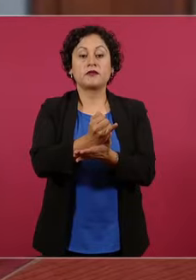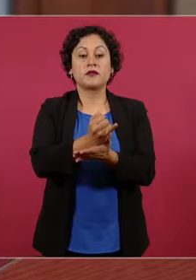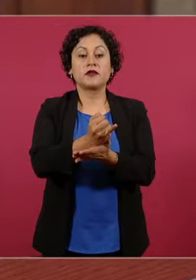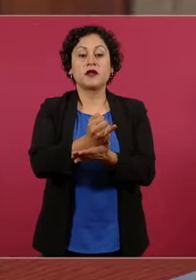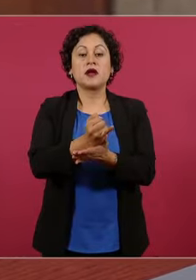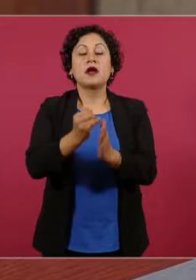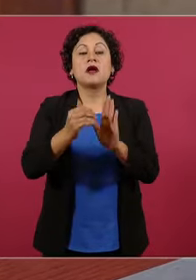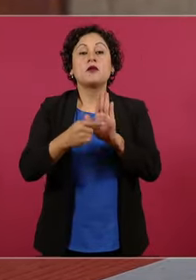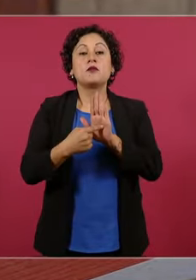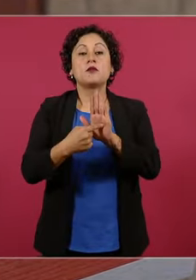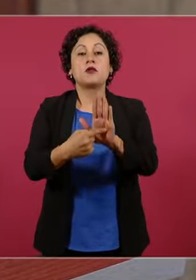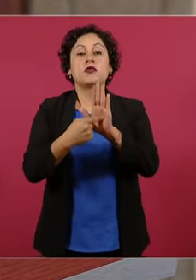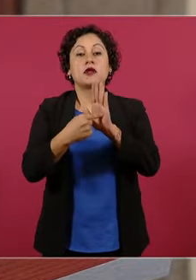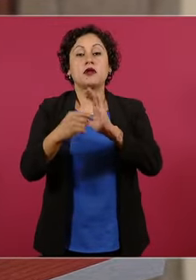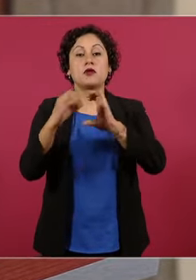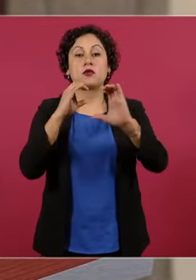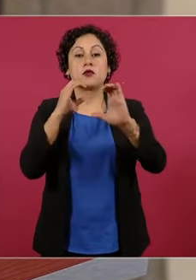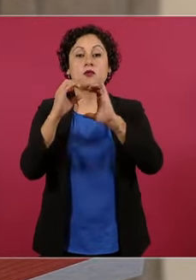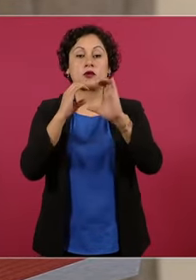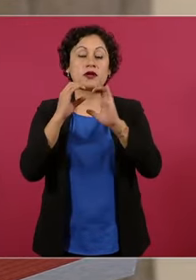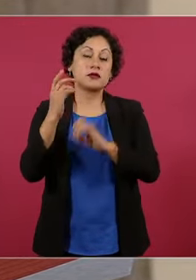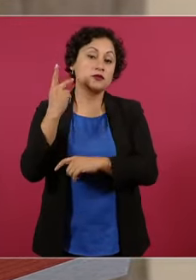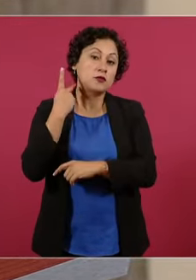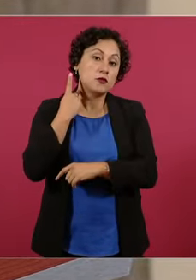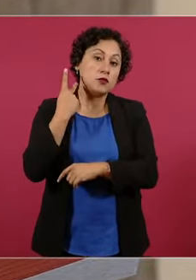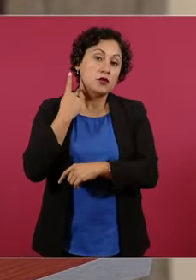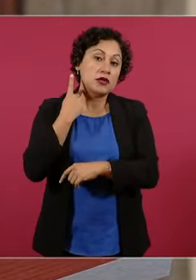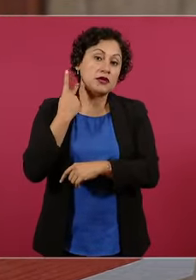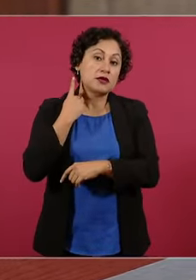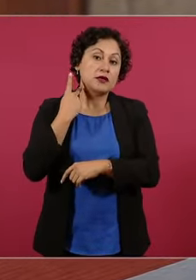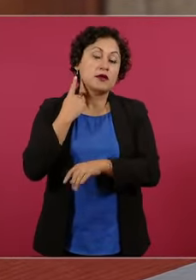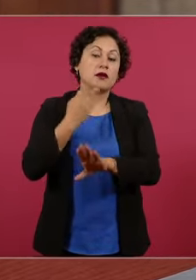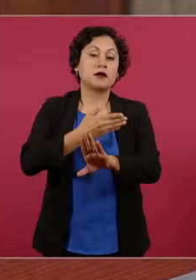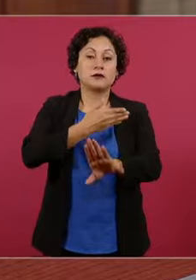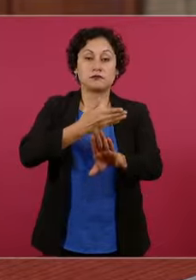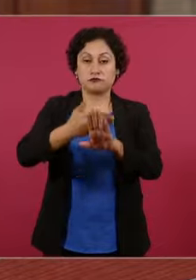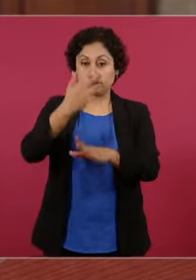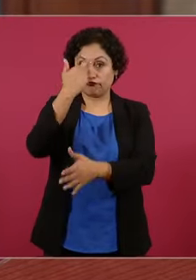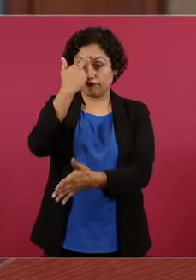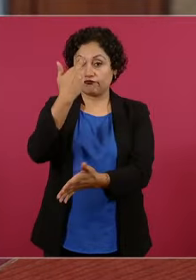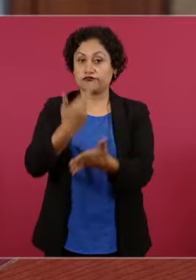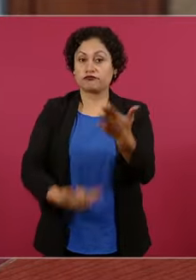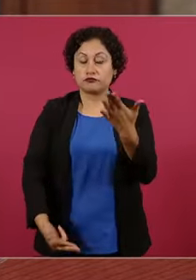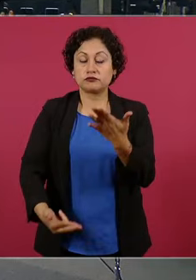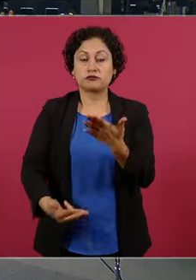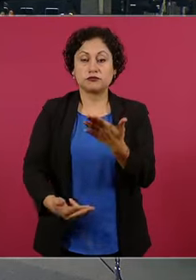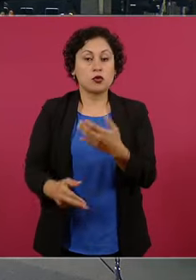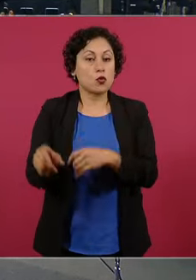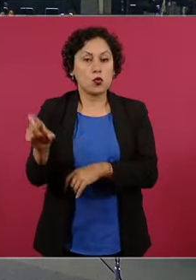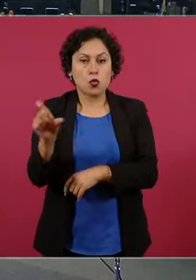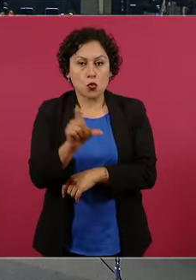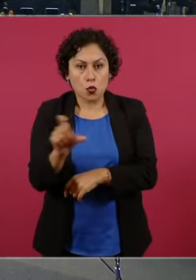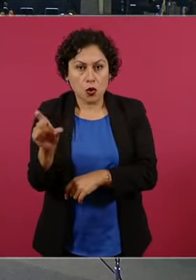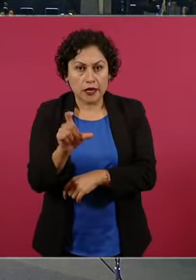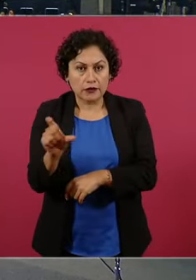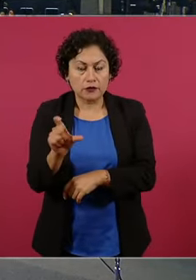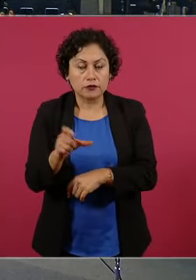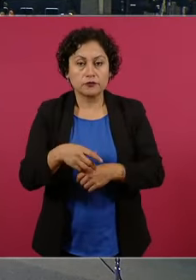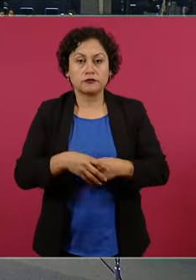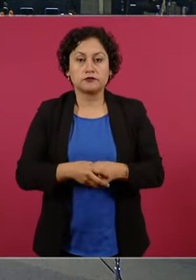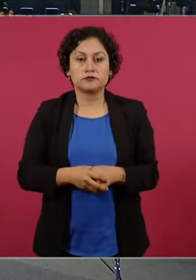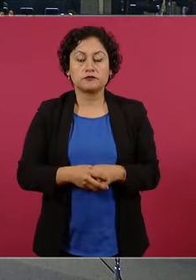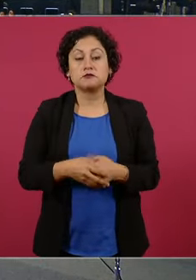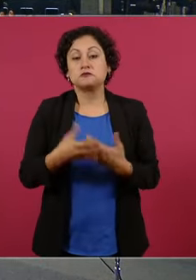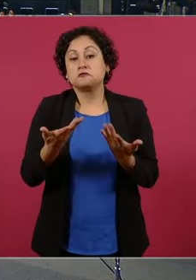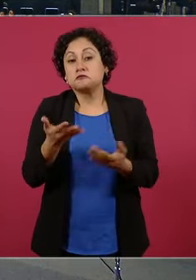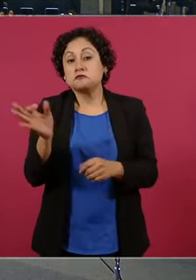política cuando la propaganda gubernamental se encuentra dirigida a influir en las preferencias